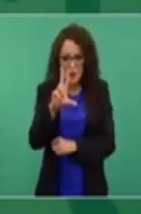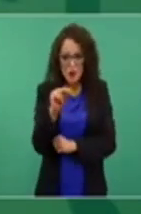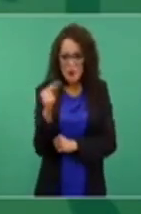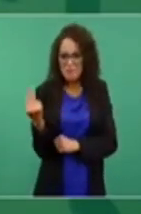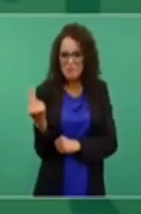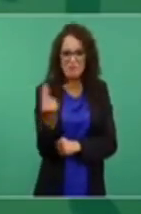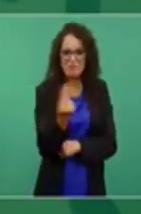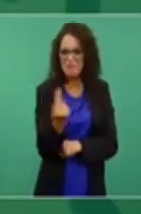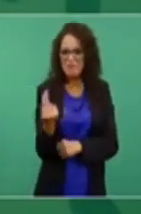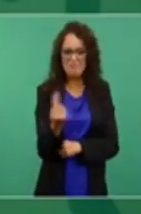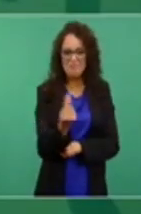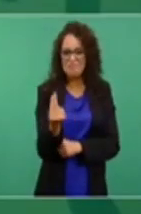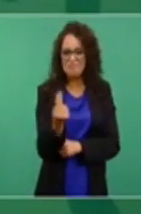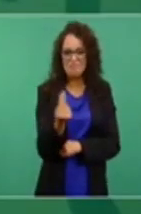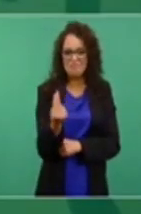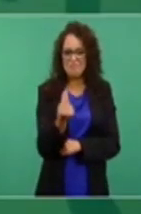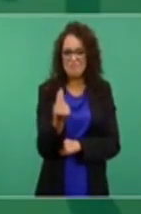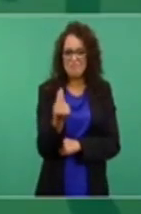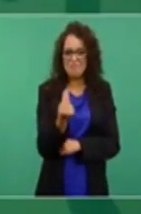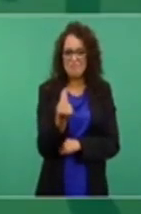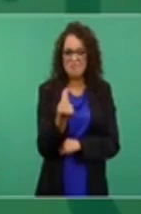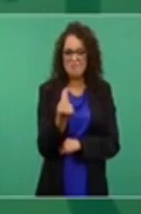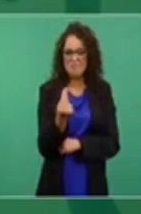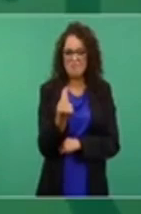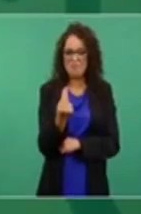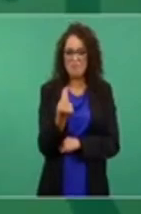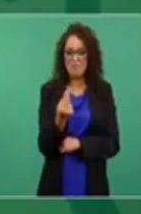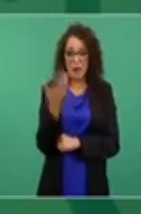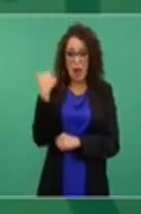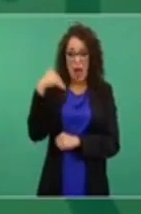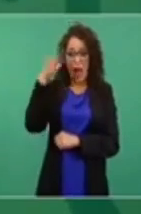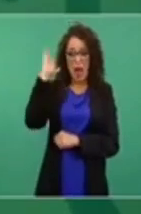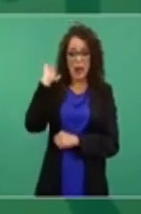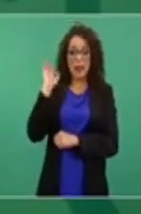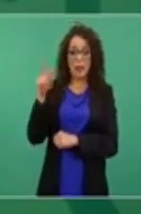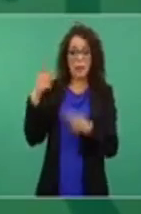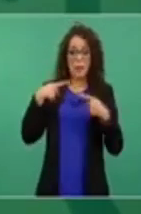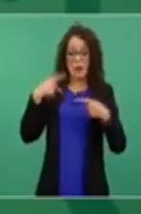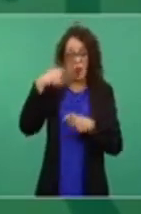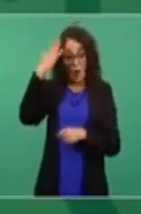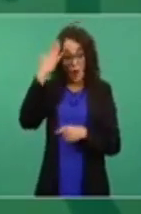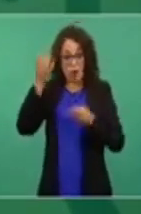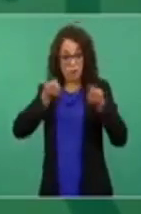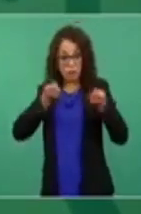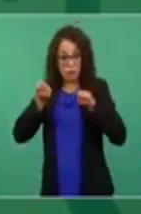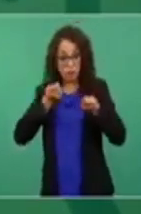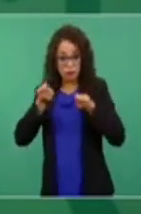porque los que manejaban la política económica en México estaban formados